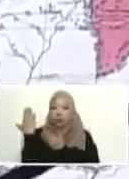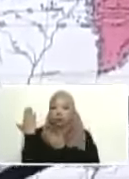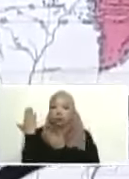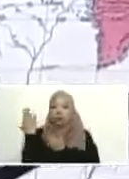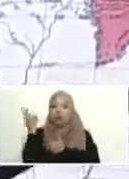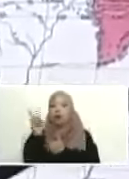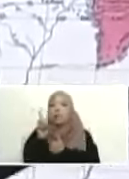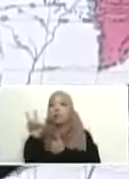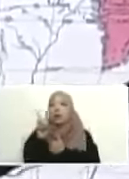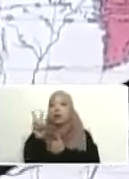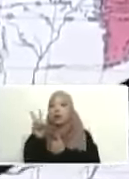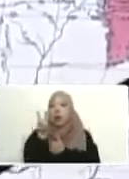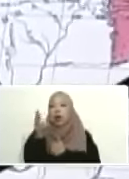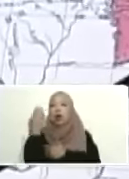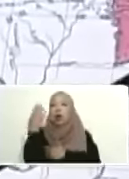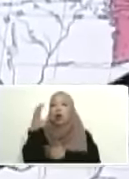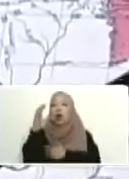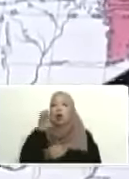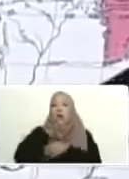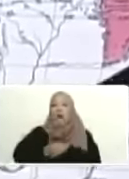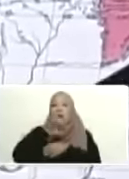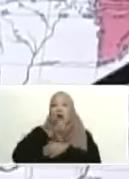un inmenso territorio,